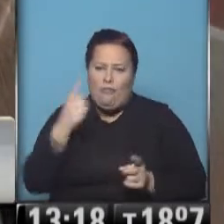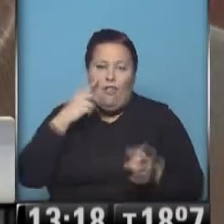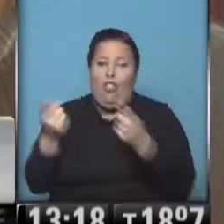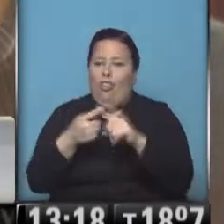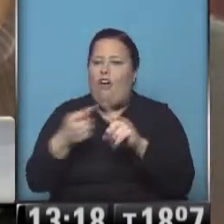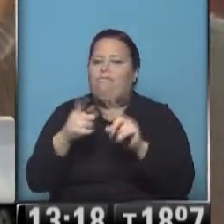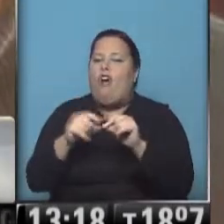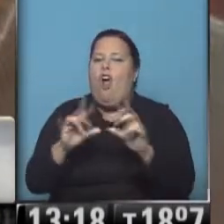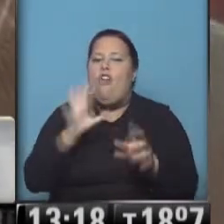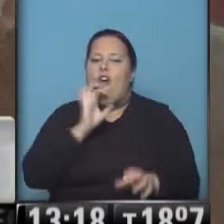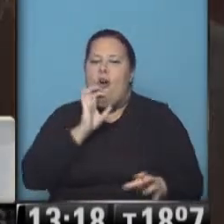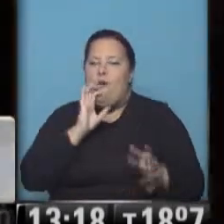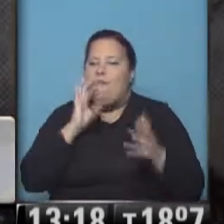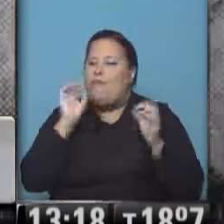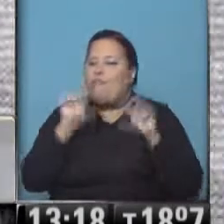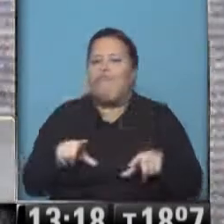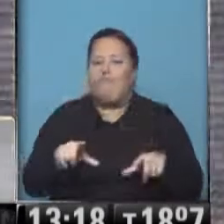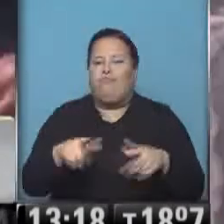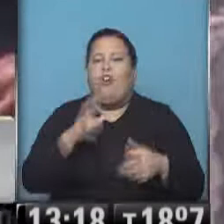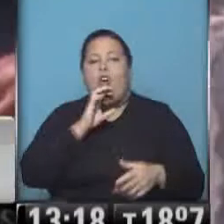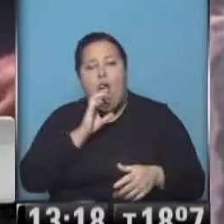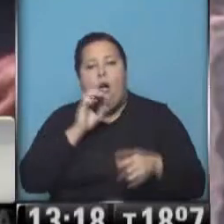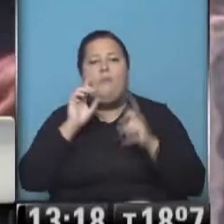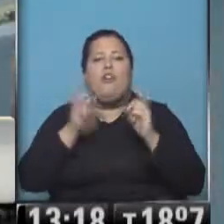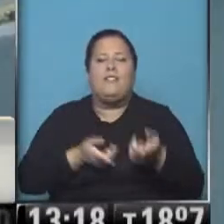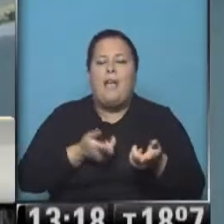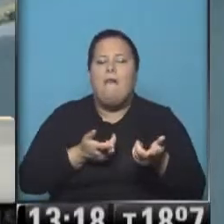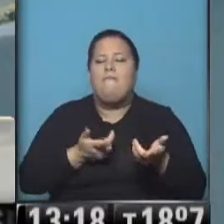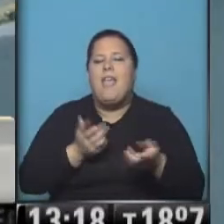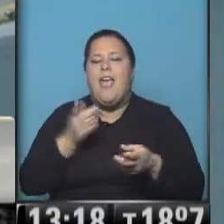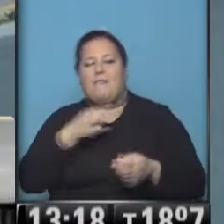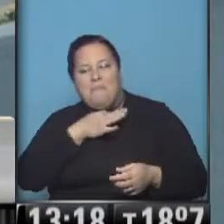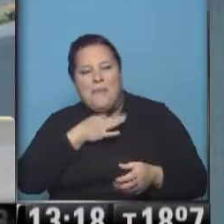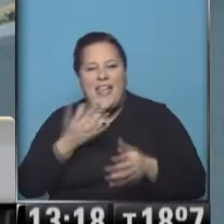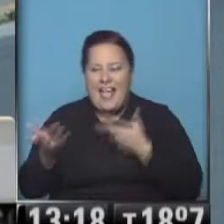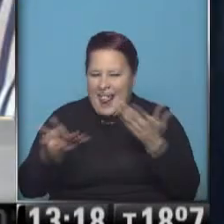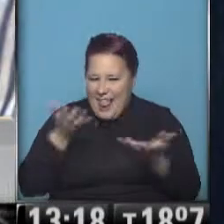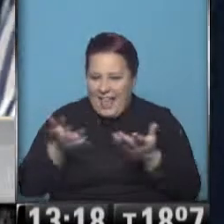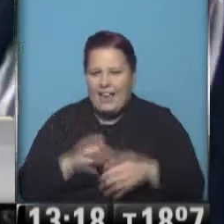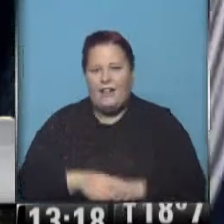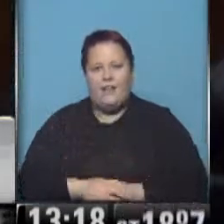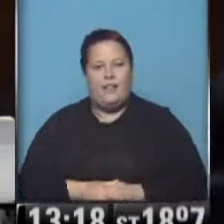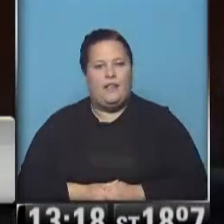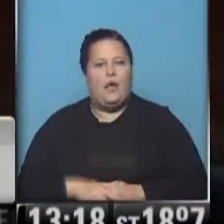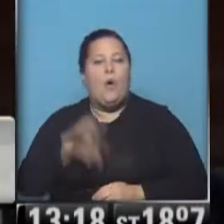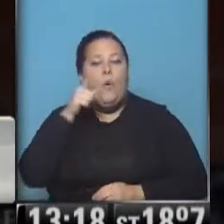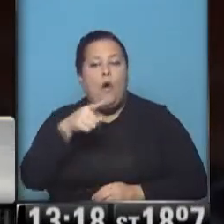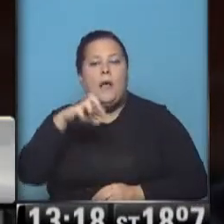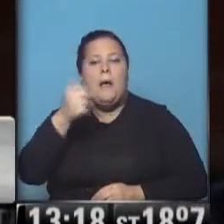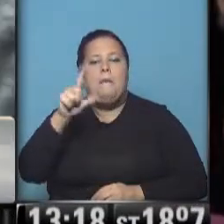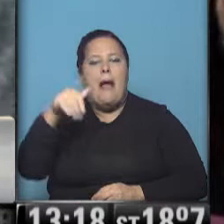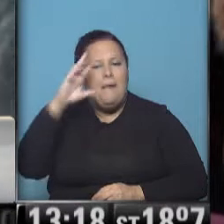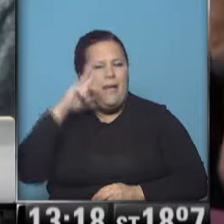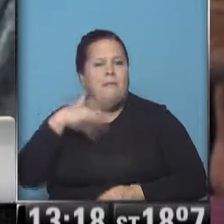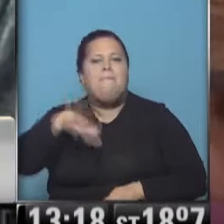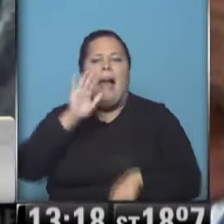había un código ya de humor muy muy claro y de humor y picardía pozos para al menos eso se más